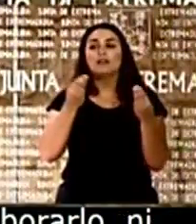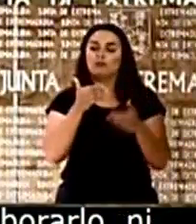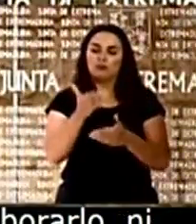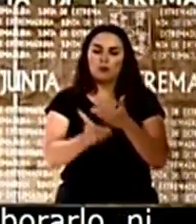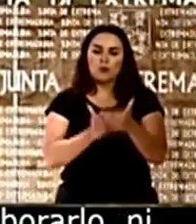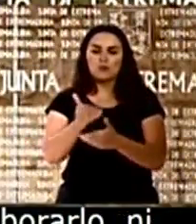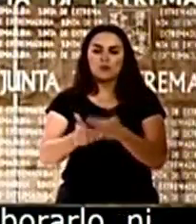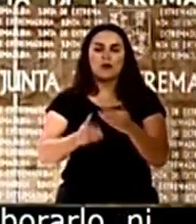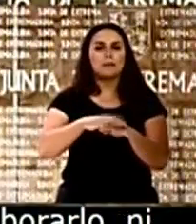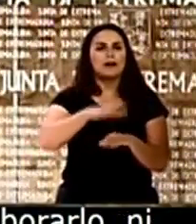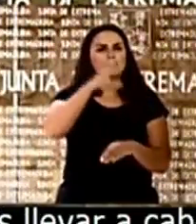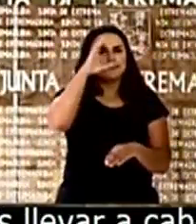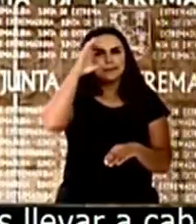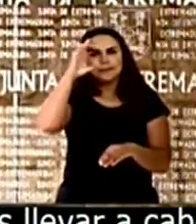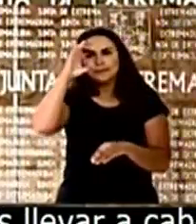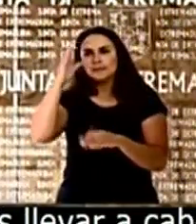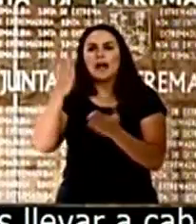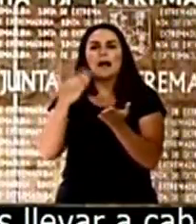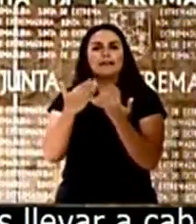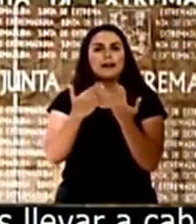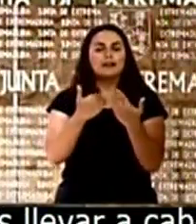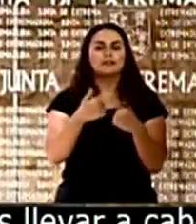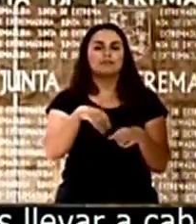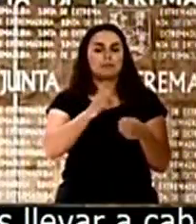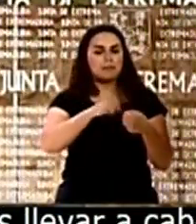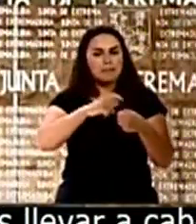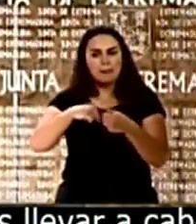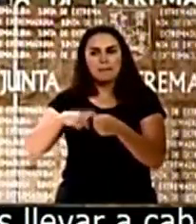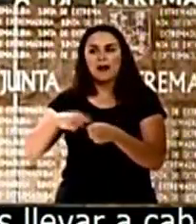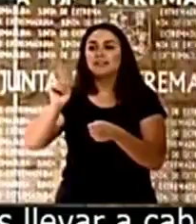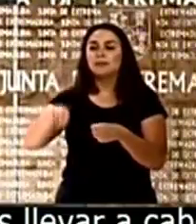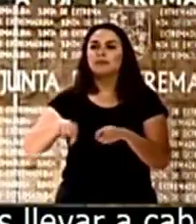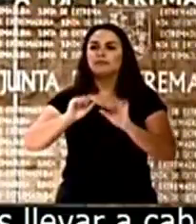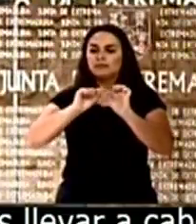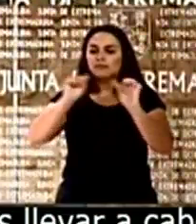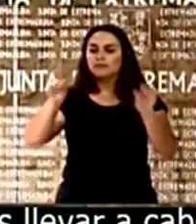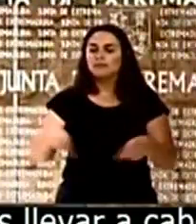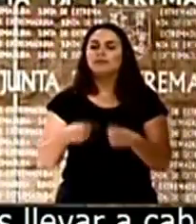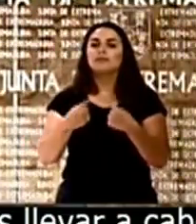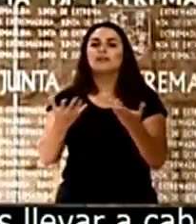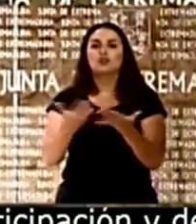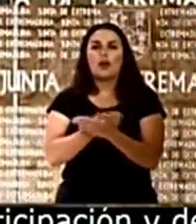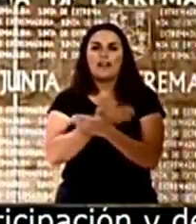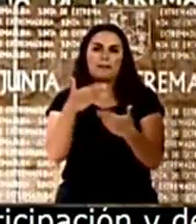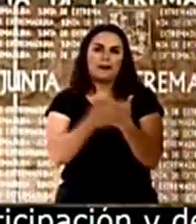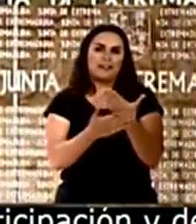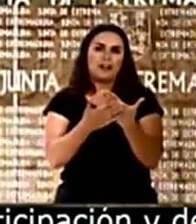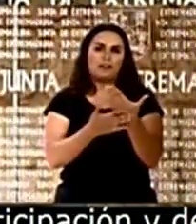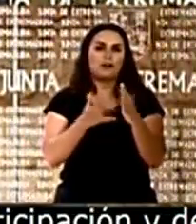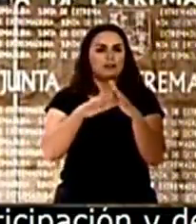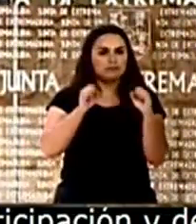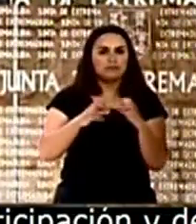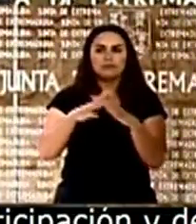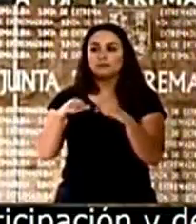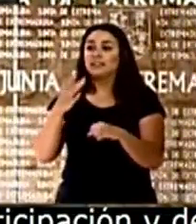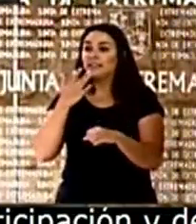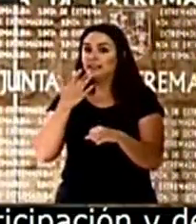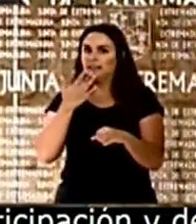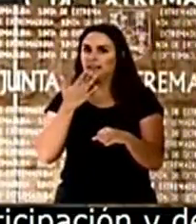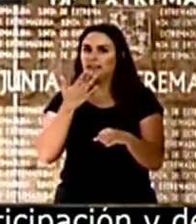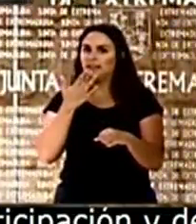de escucha, de diálogo, de participación y de concertación entre todas las administraciones afectadas e